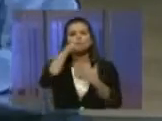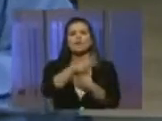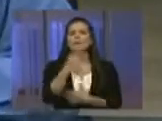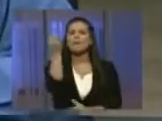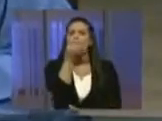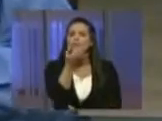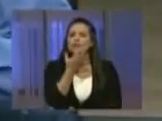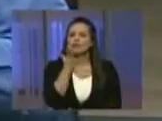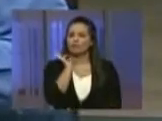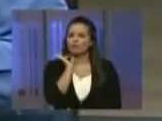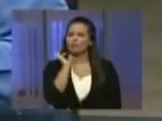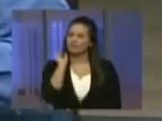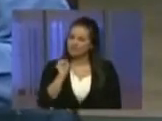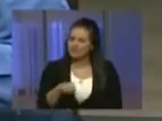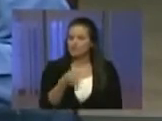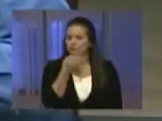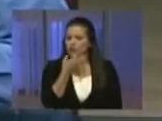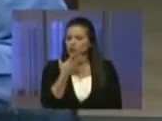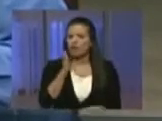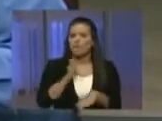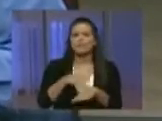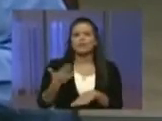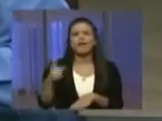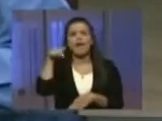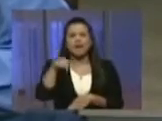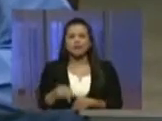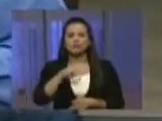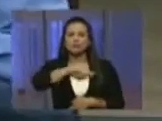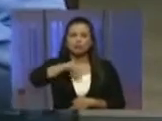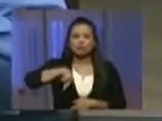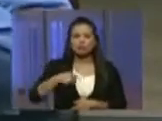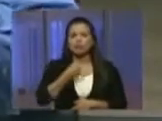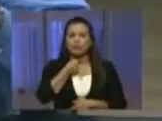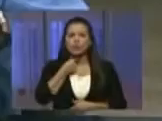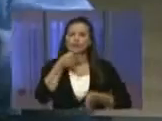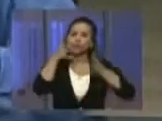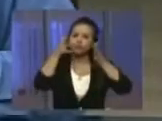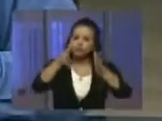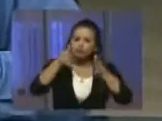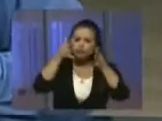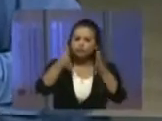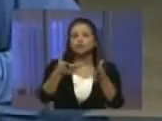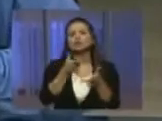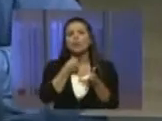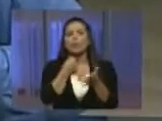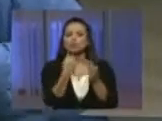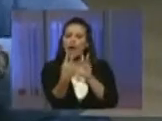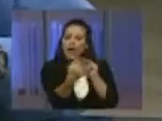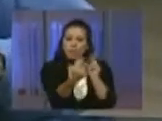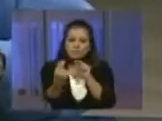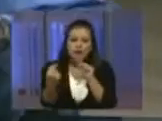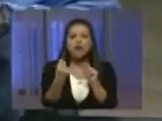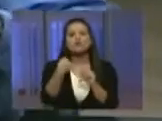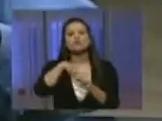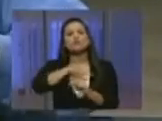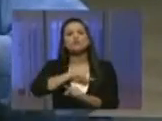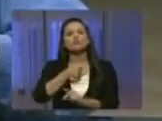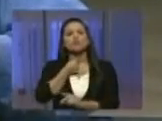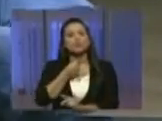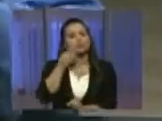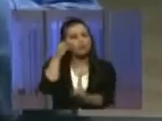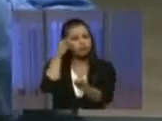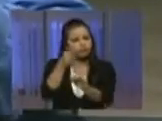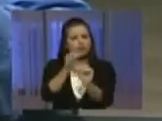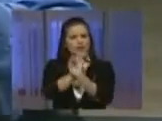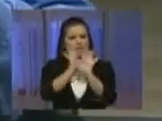si nuestro programa un programa de orientaciones de reflexión muy objetivo un programa que busca desde